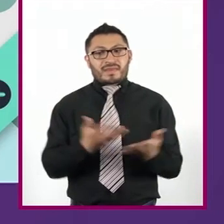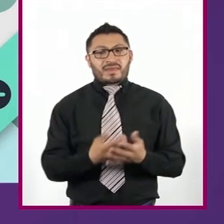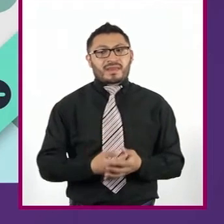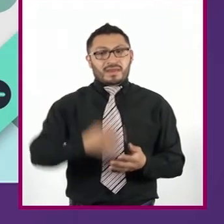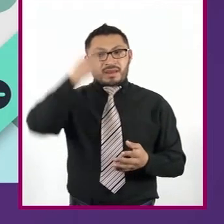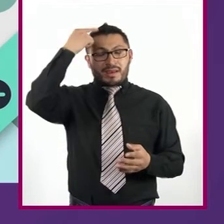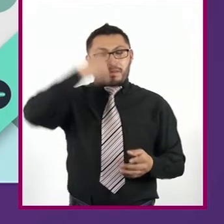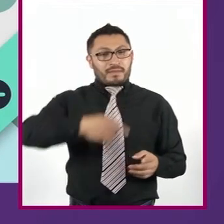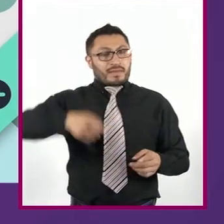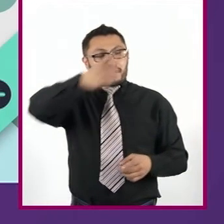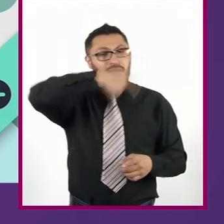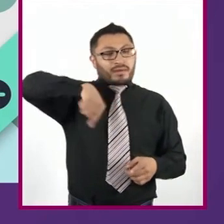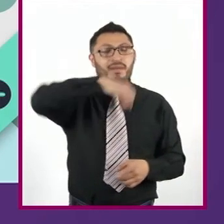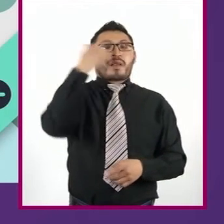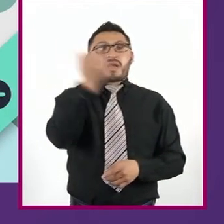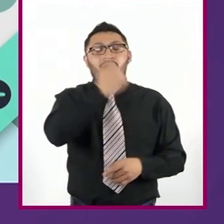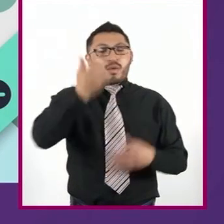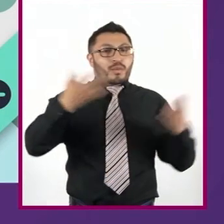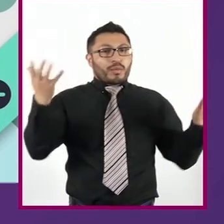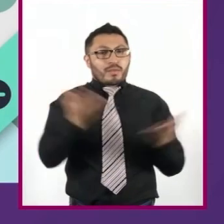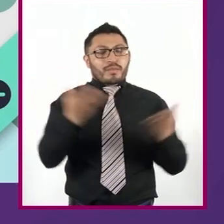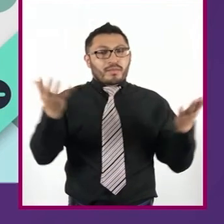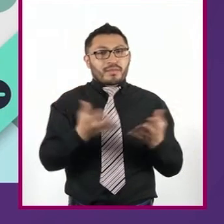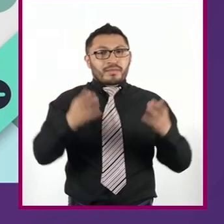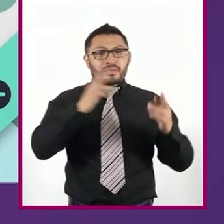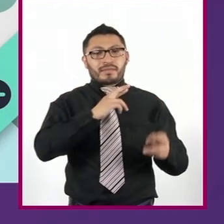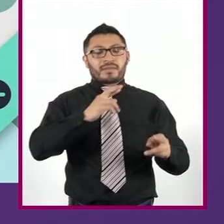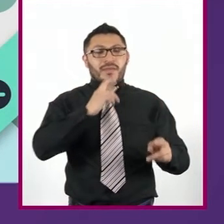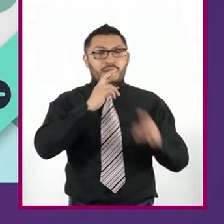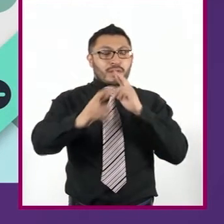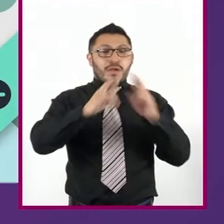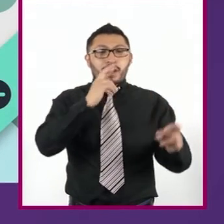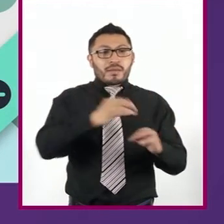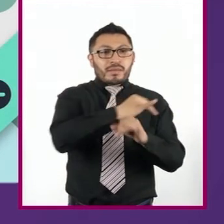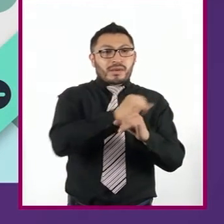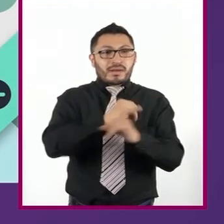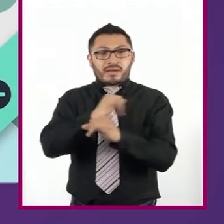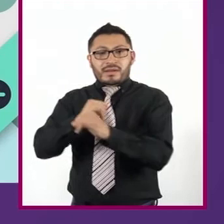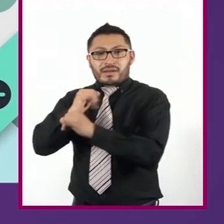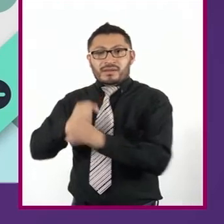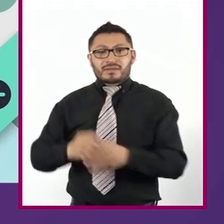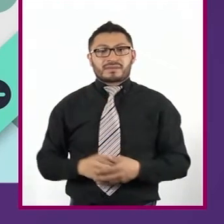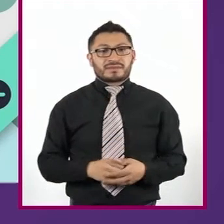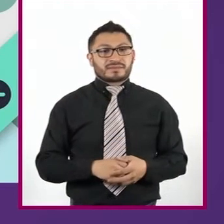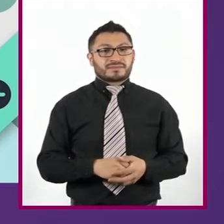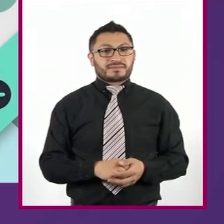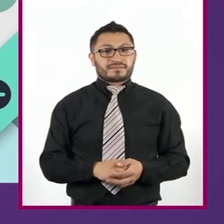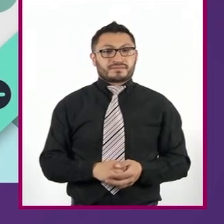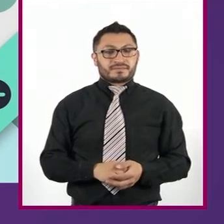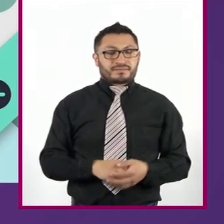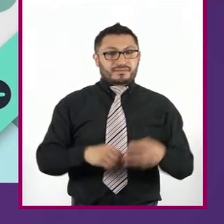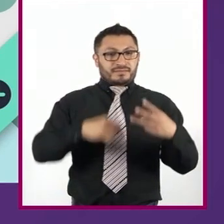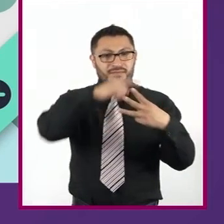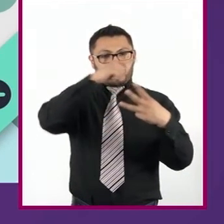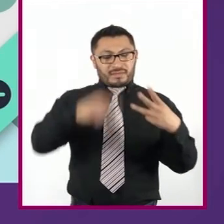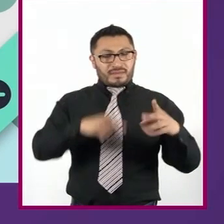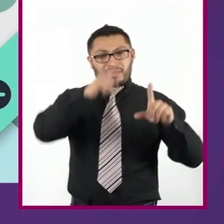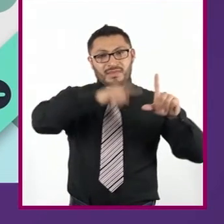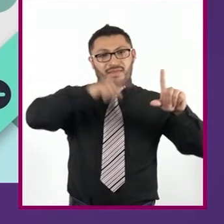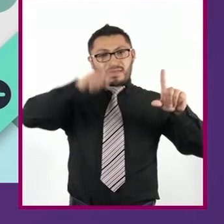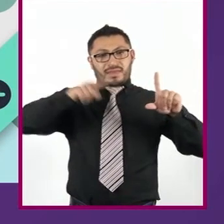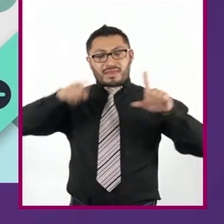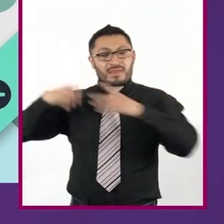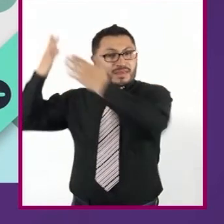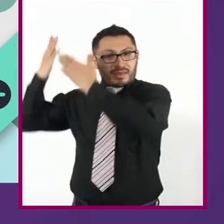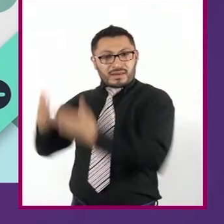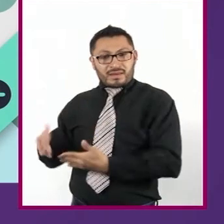para estudiantes, para mostrar los resultados obtenidos del estudio estadístico. Las 3 gráficas muestran